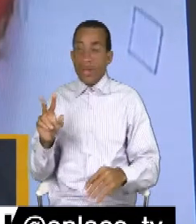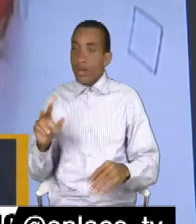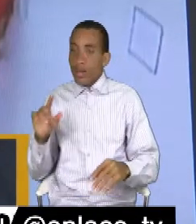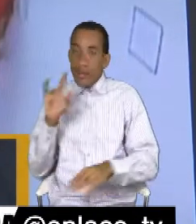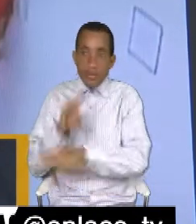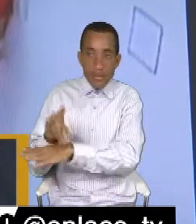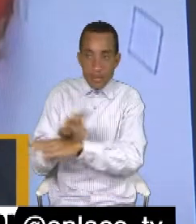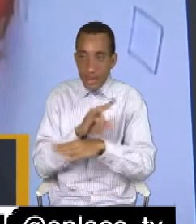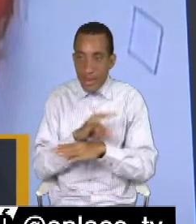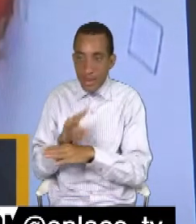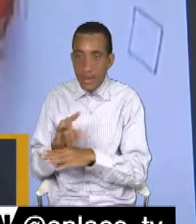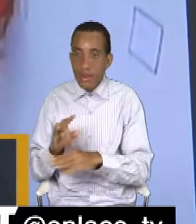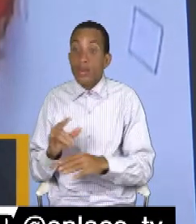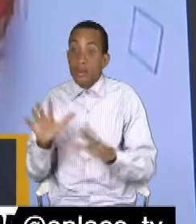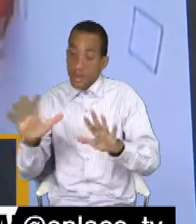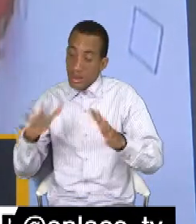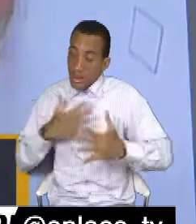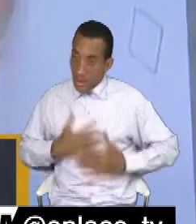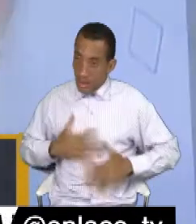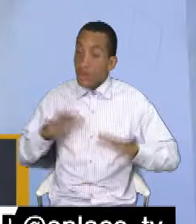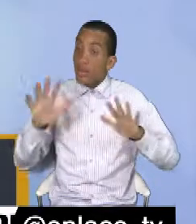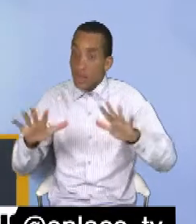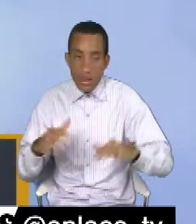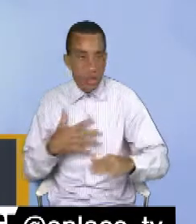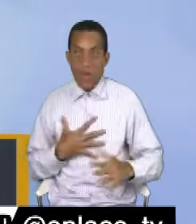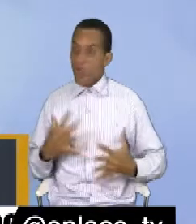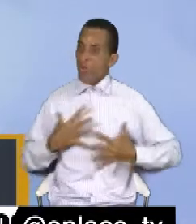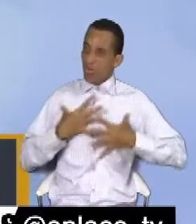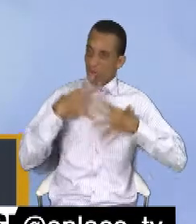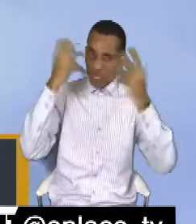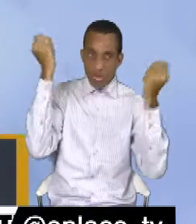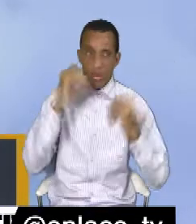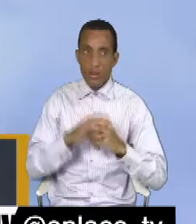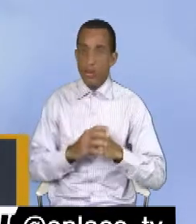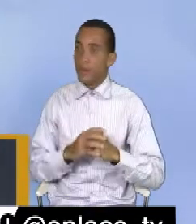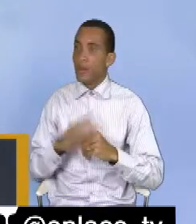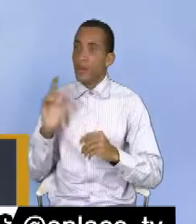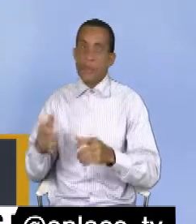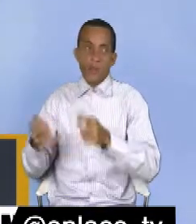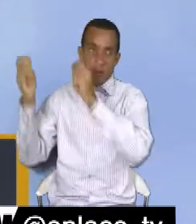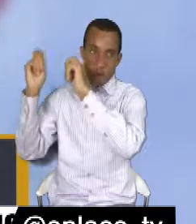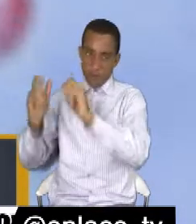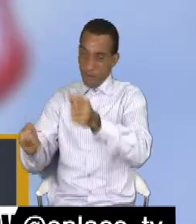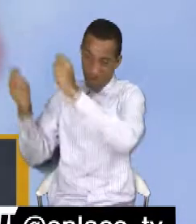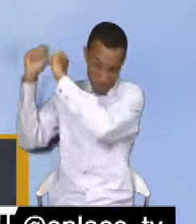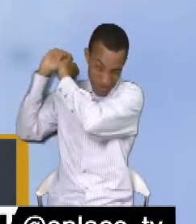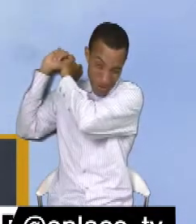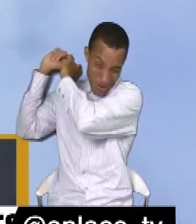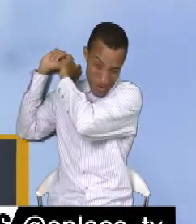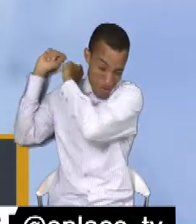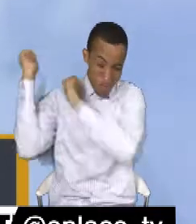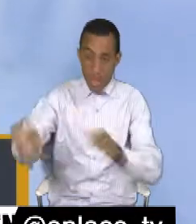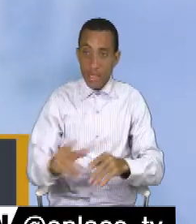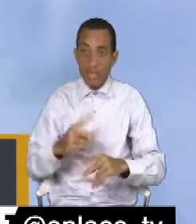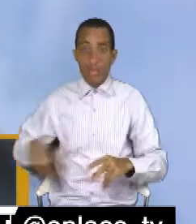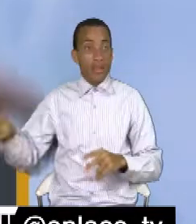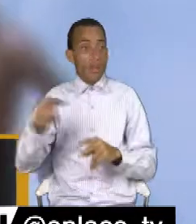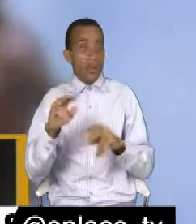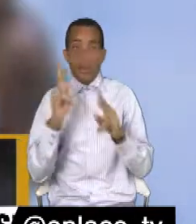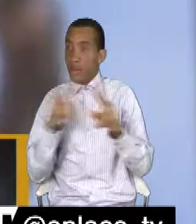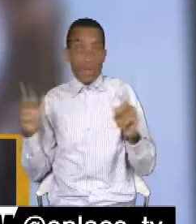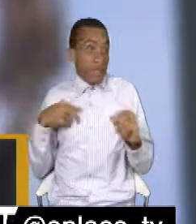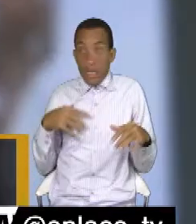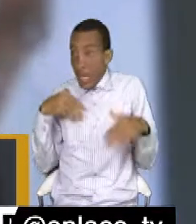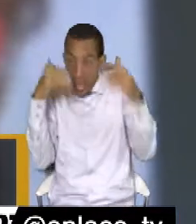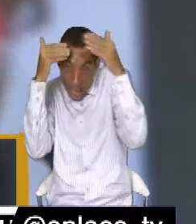al paciente, pero su reacción es aún más violenta. La emprende contra el celador con una silla plástica, mientras las otras personas buscan